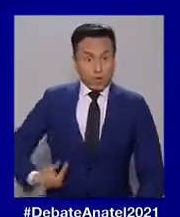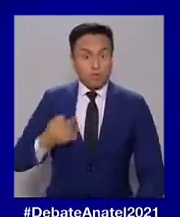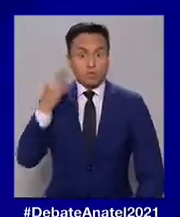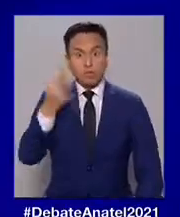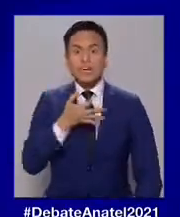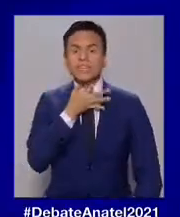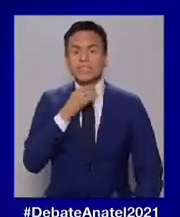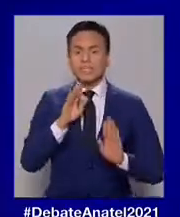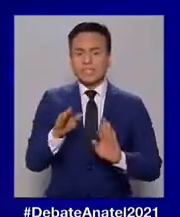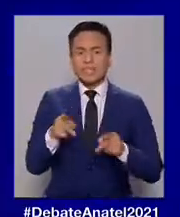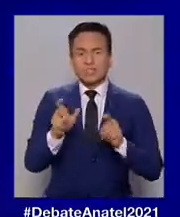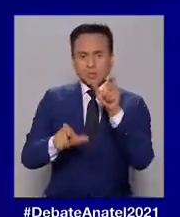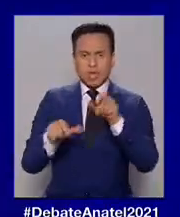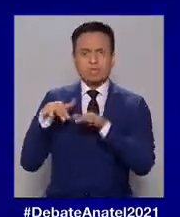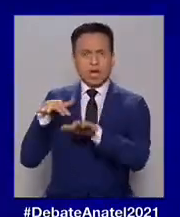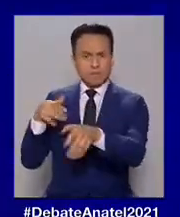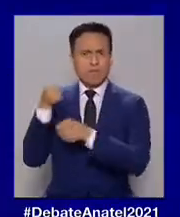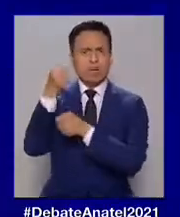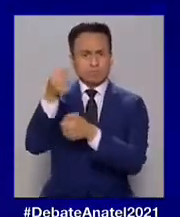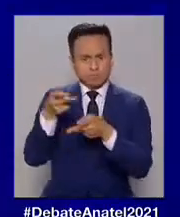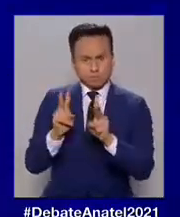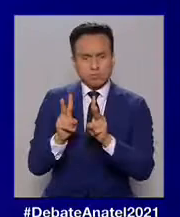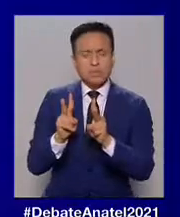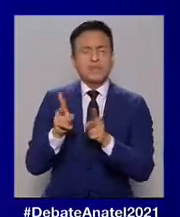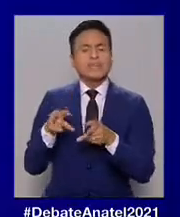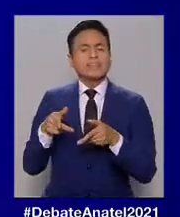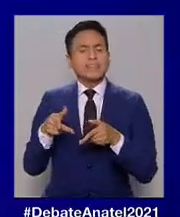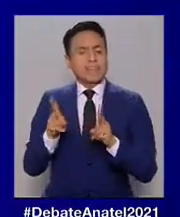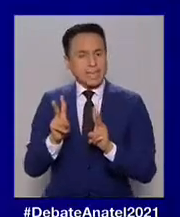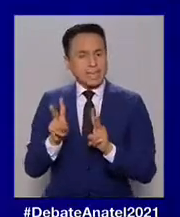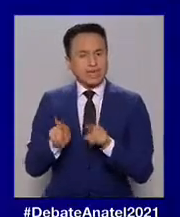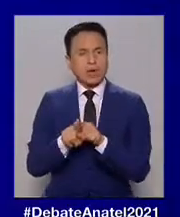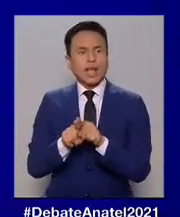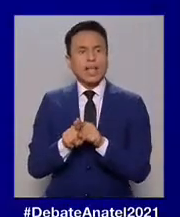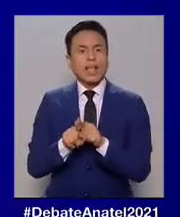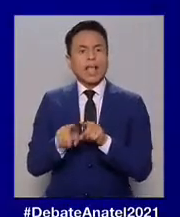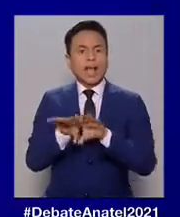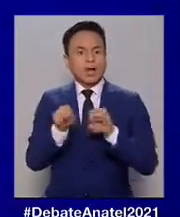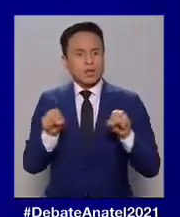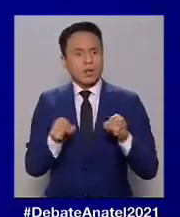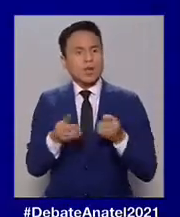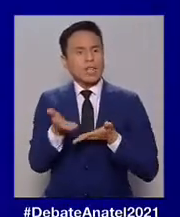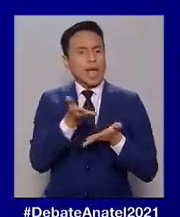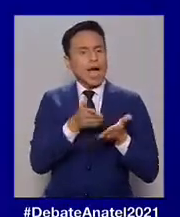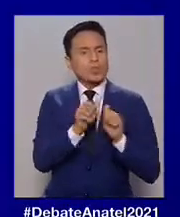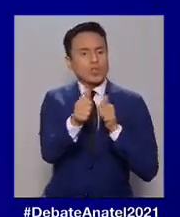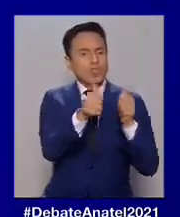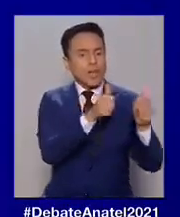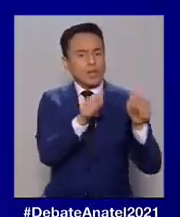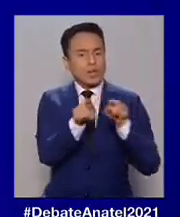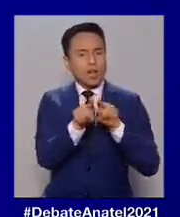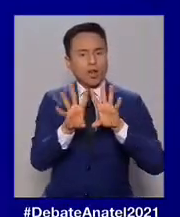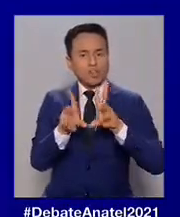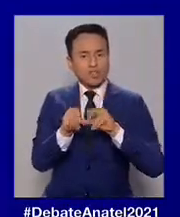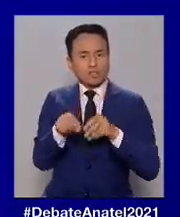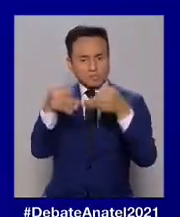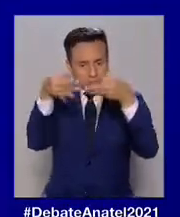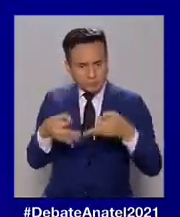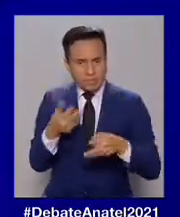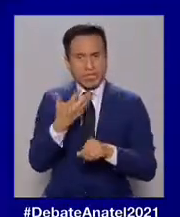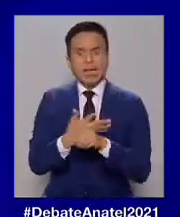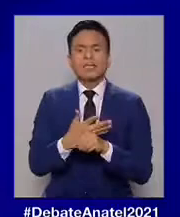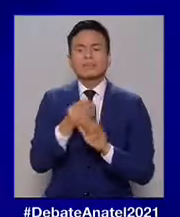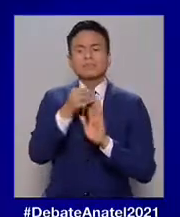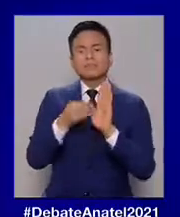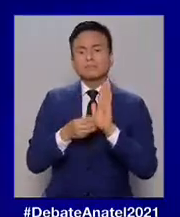garantizar el derecho a la manifestación el derecho a la manifestación que se concuerda con la autoridad donde hay organizaciones establecidas y